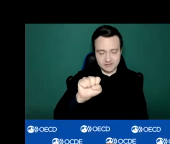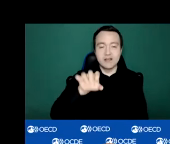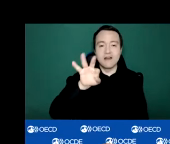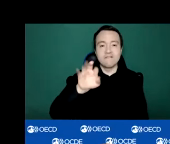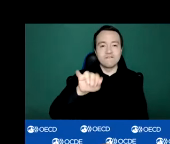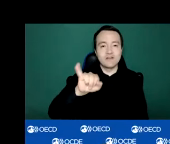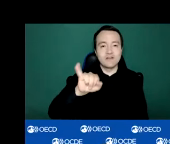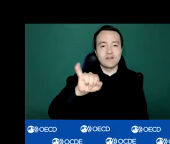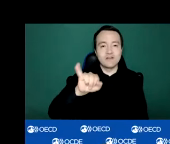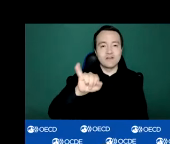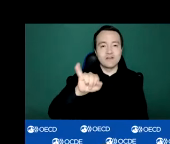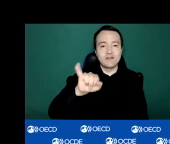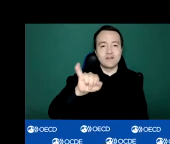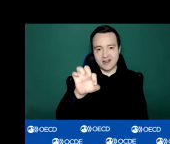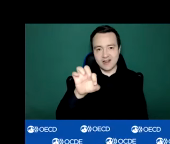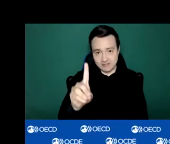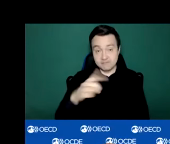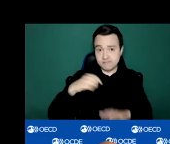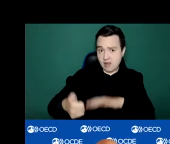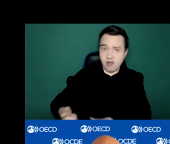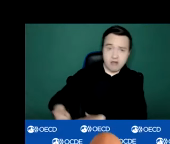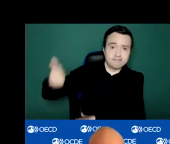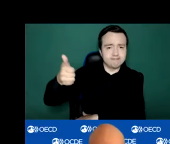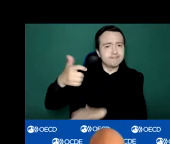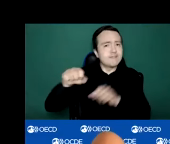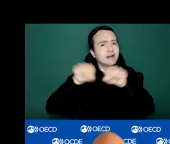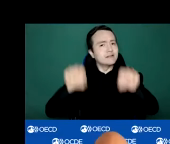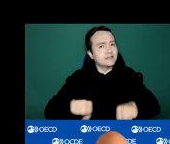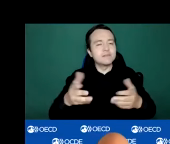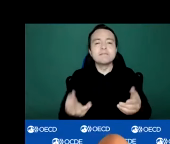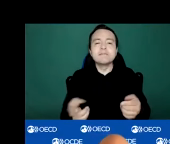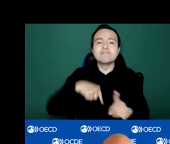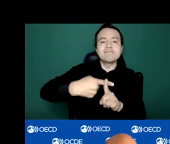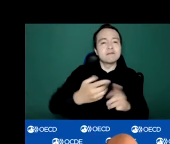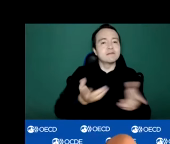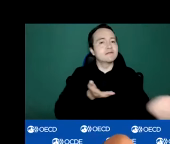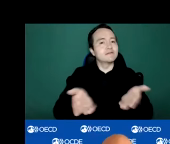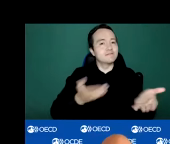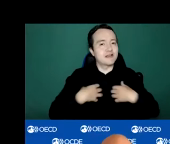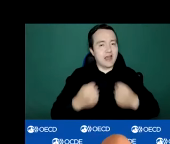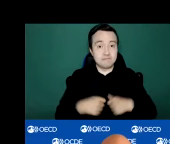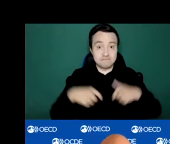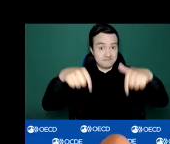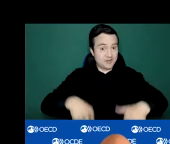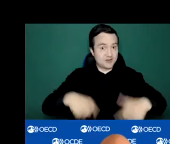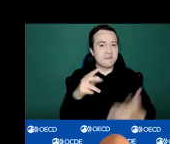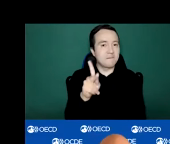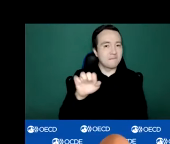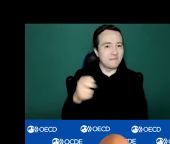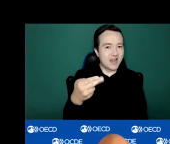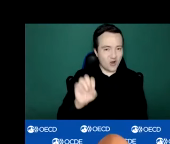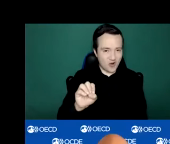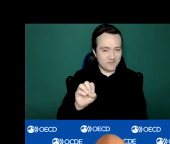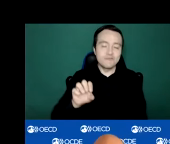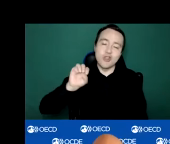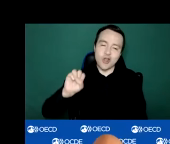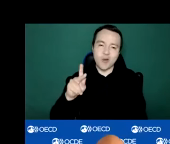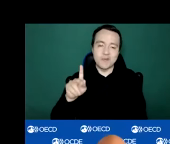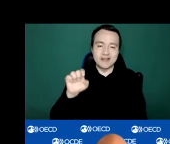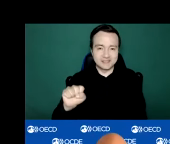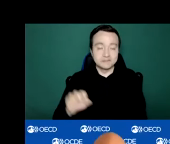de Sistemas y Servicios de Salud aquí en la Organización Panamericana de la Salud. Y en realidad estamos felices